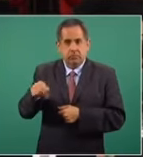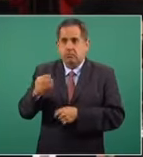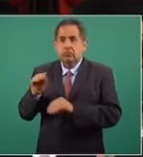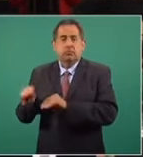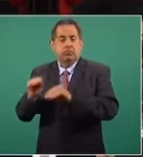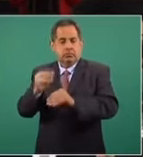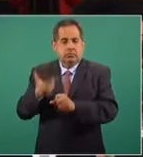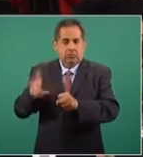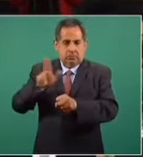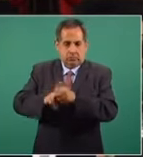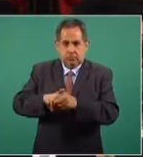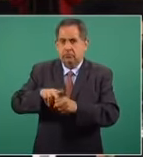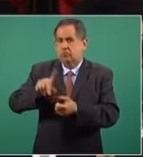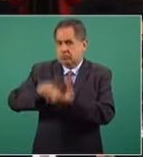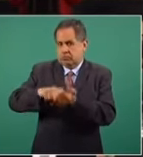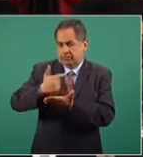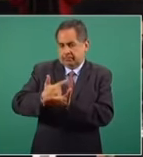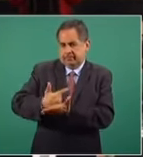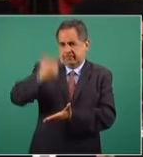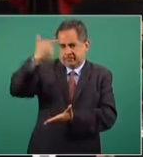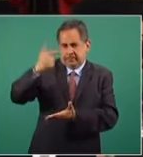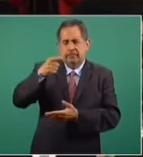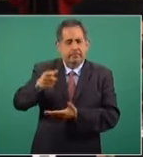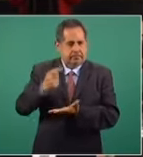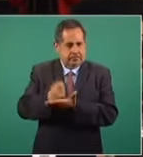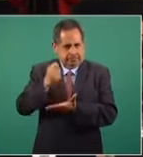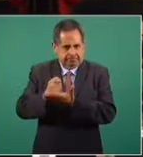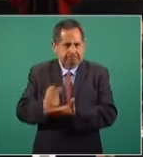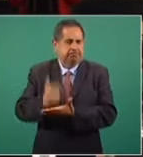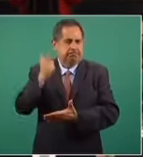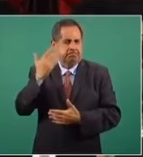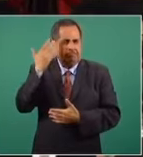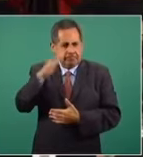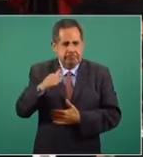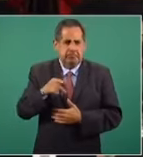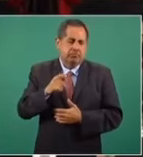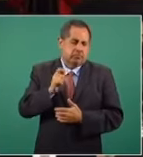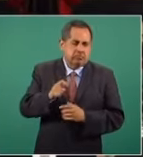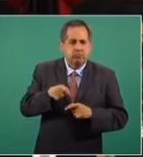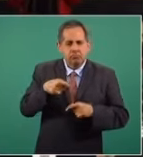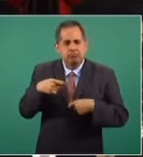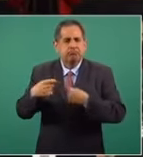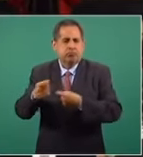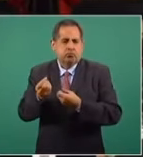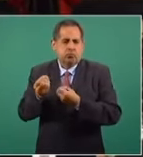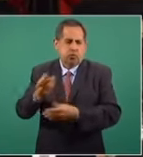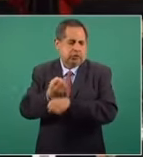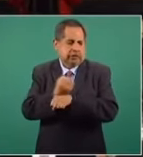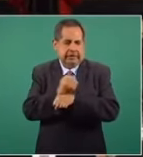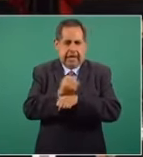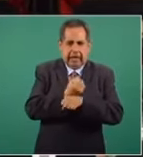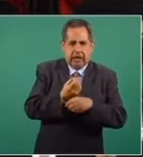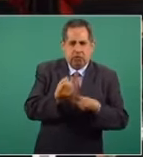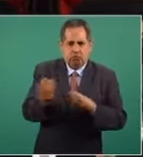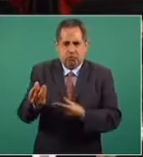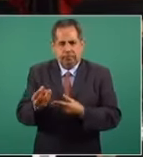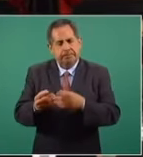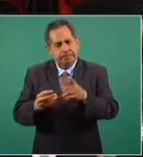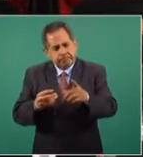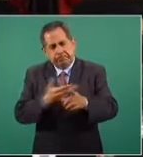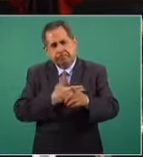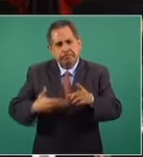hospitalizada, está grave, incluso pues sabemos que está en terapia intensiva y que está, bueno, recibiendo pues donadores de sangre. Señor presidente, usted habla